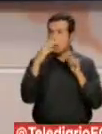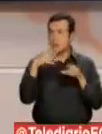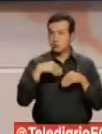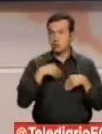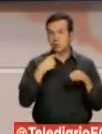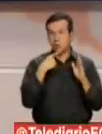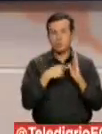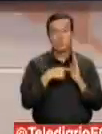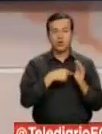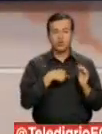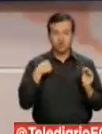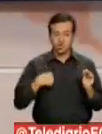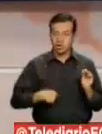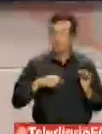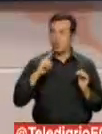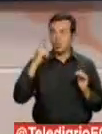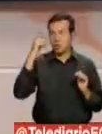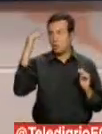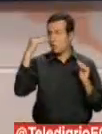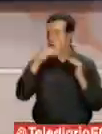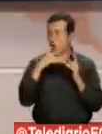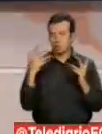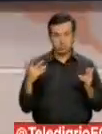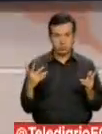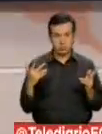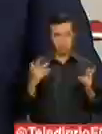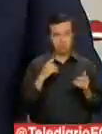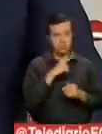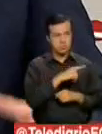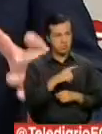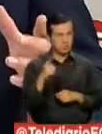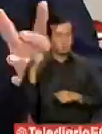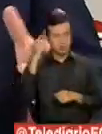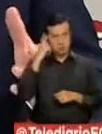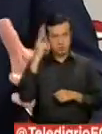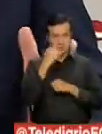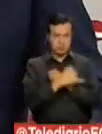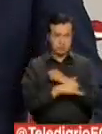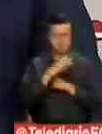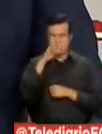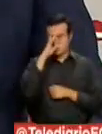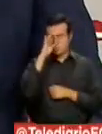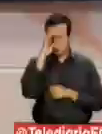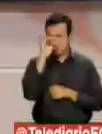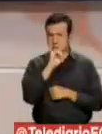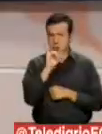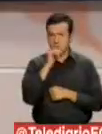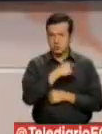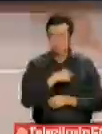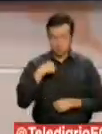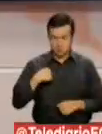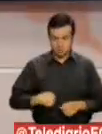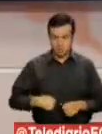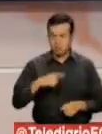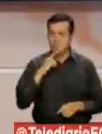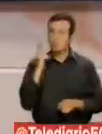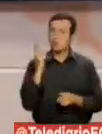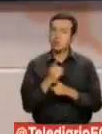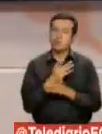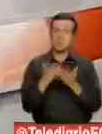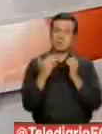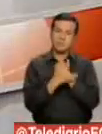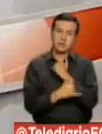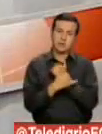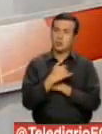como el caso de China. Hoy por hoy, si se firma... ¿Usted cree que somos países ideológicamente afines? Así es. Bueno, así pero es, claro. China